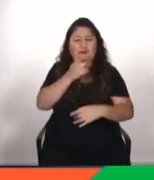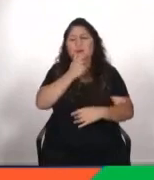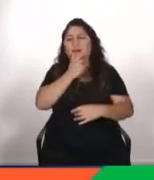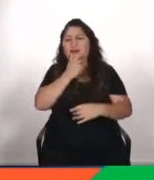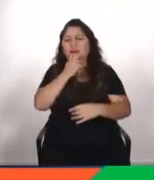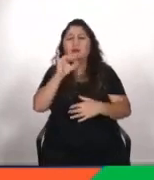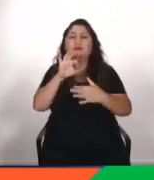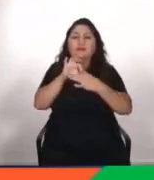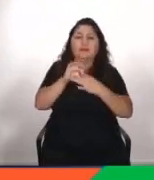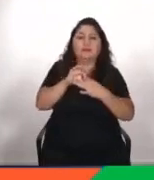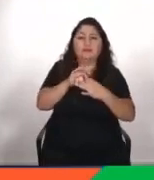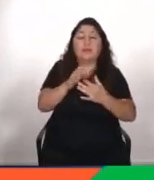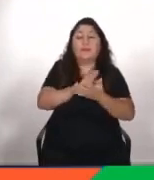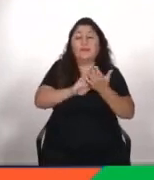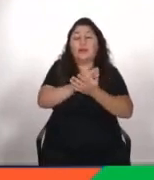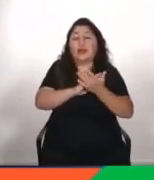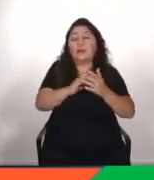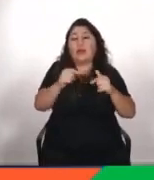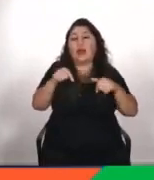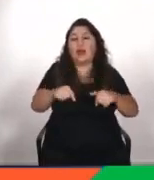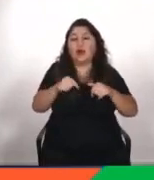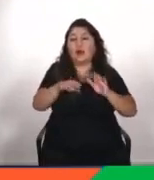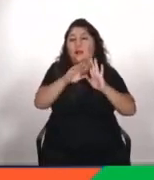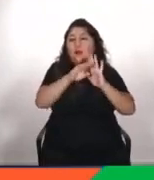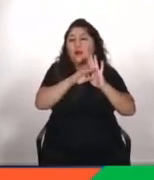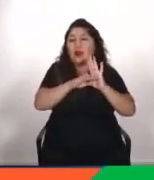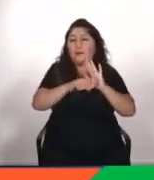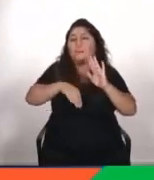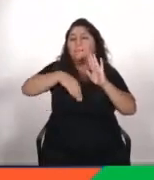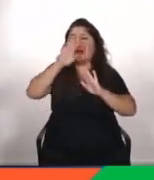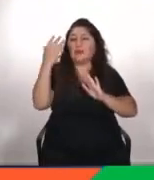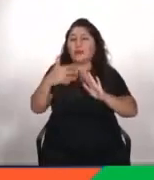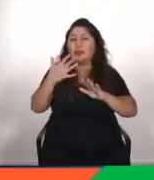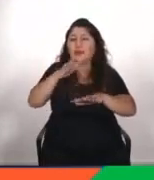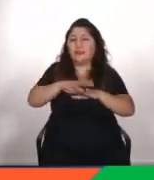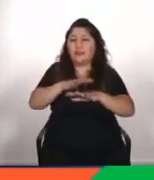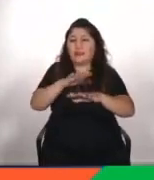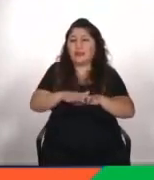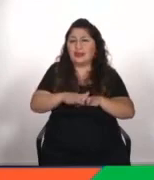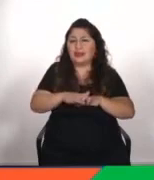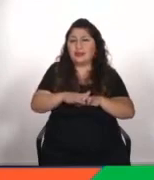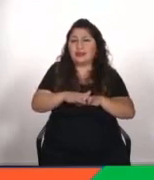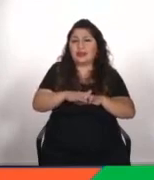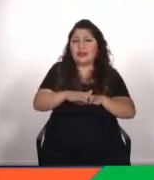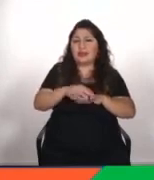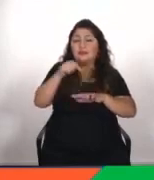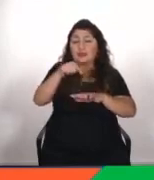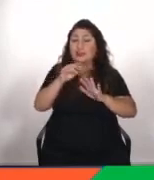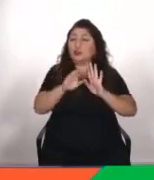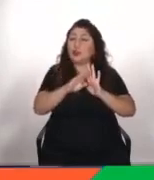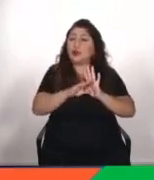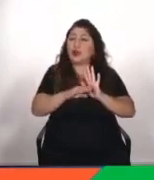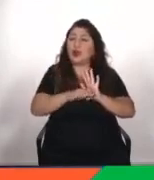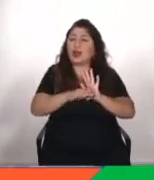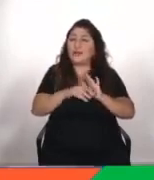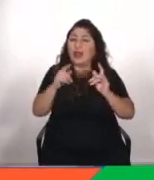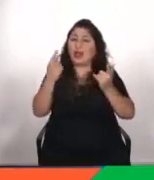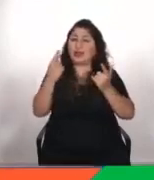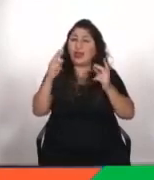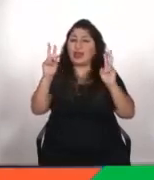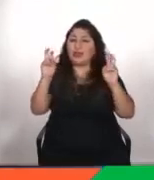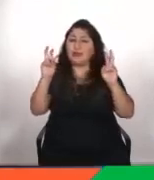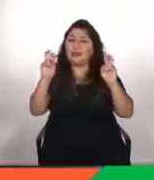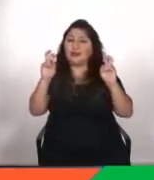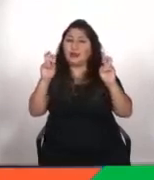uno de los programas más importantes ahora para investigar en matemáticas es el que se llama el programa Langlands, que es un programa que trata de